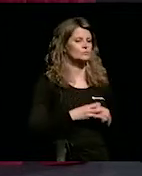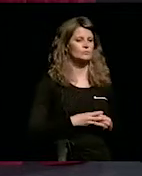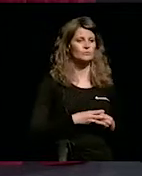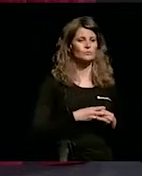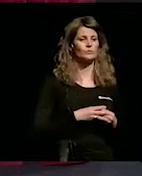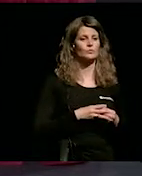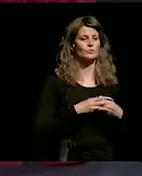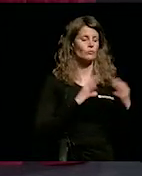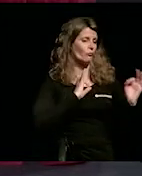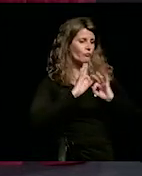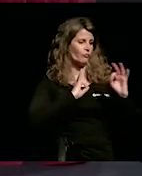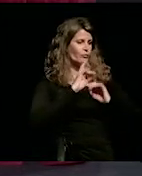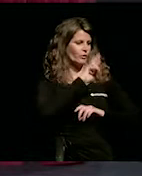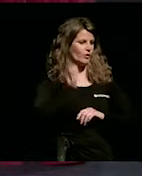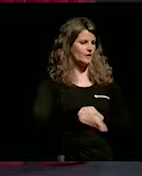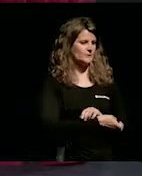funciones.